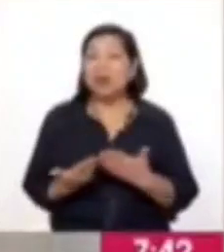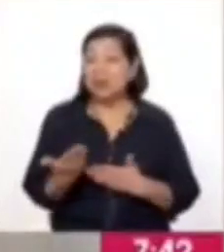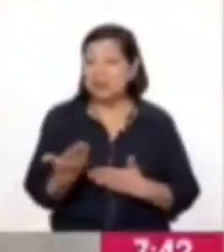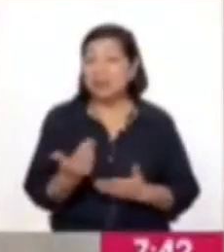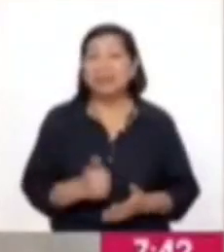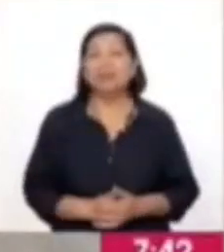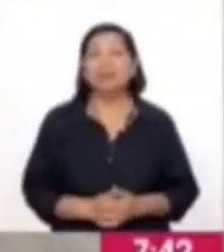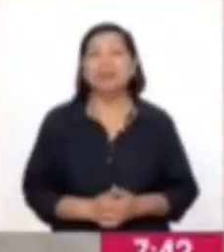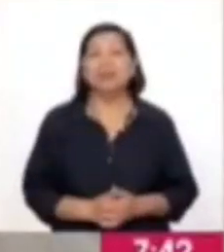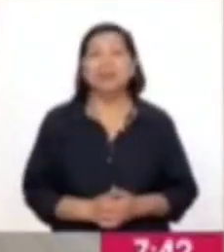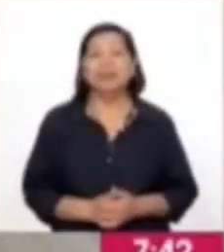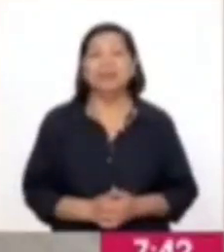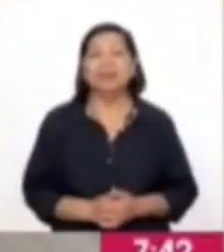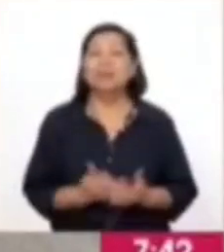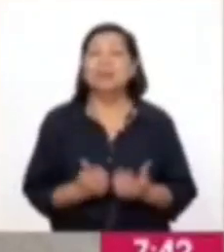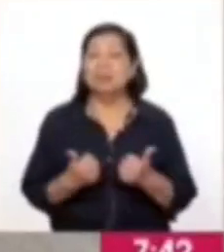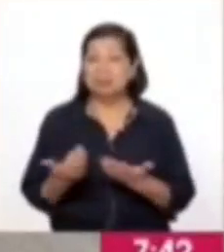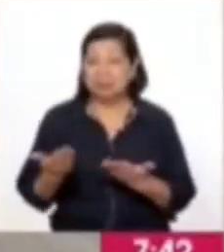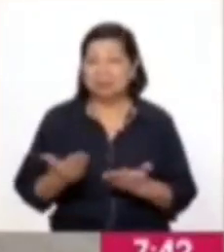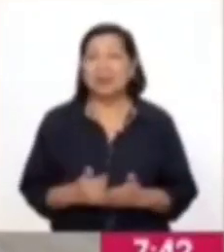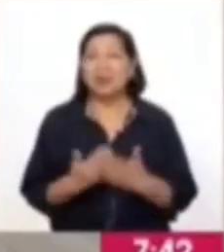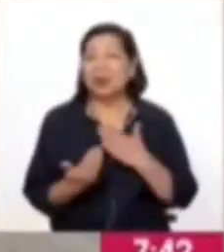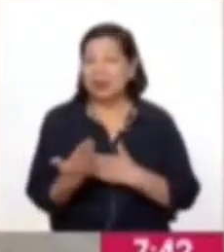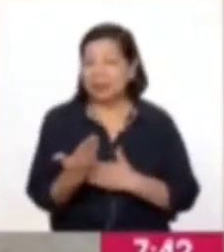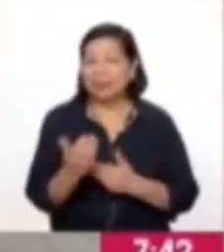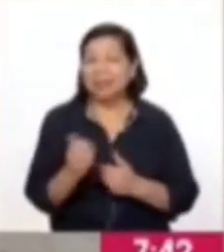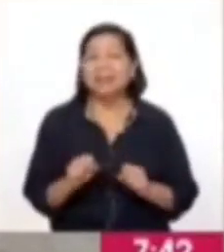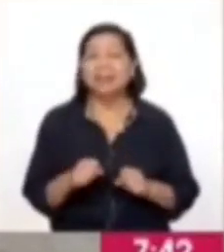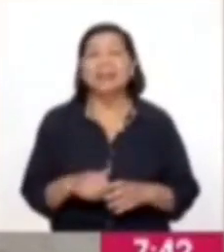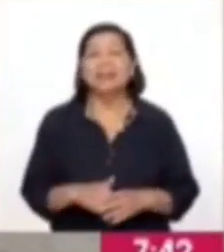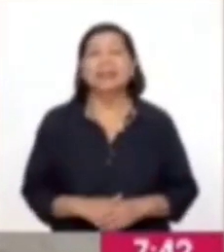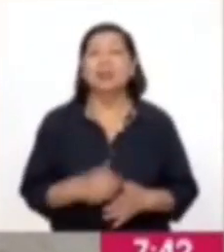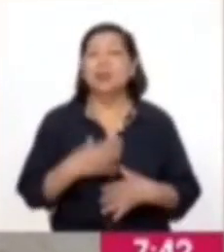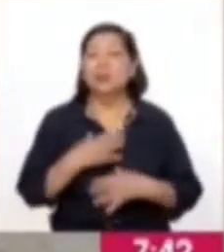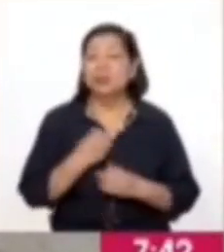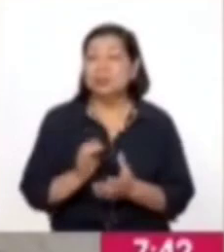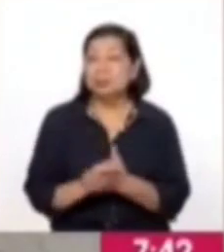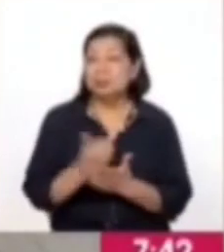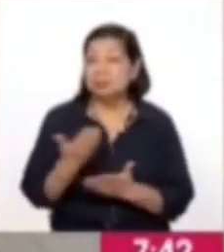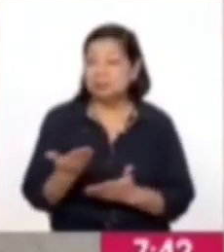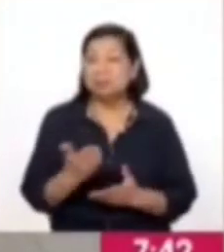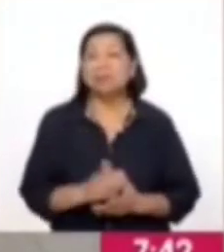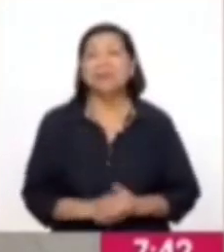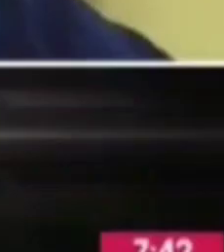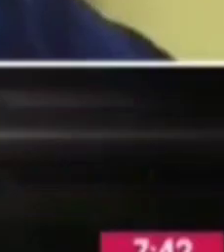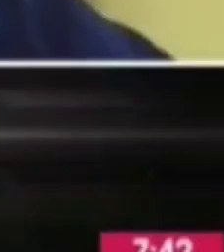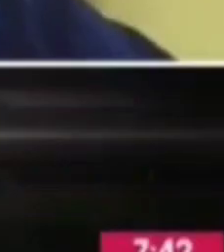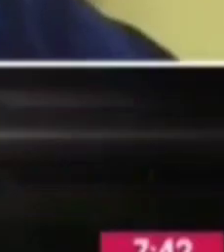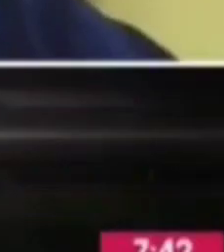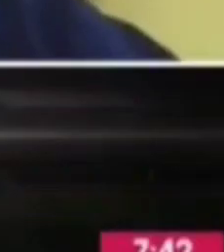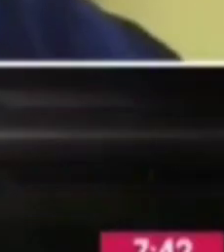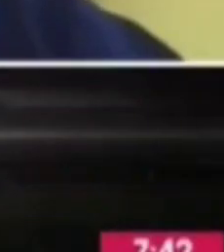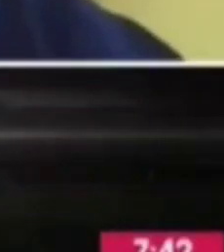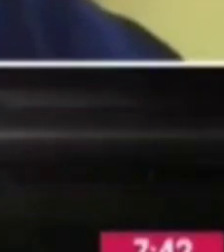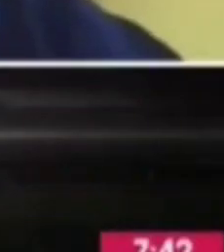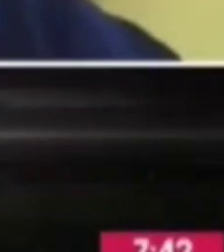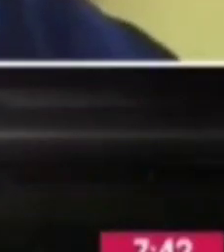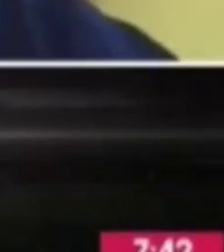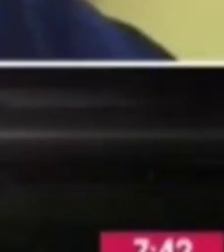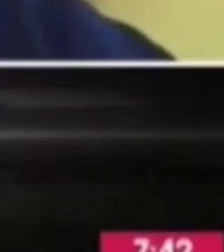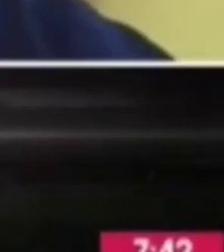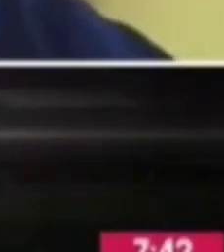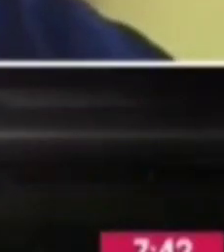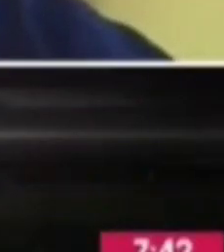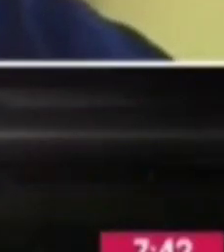¿Cómo le va, señor Guati? Bienvenido. Buenos días, Nicolás. Buenos días, un gusto saludarte. Gracias, gracias. Igualmente, bueno, hemos abordado